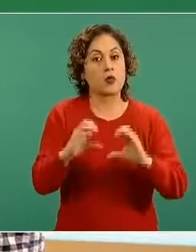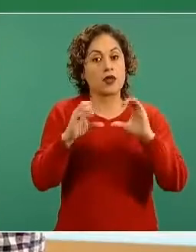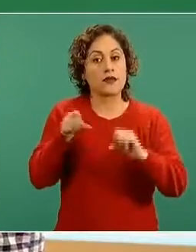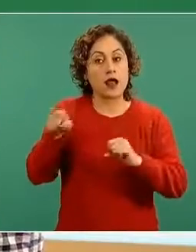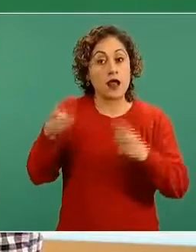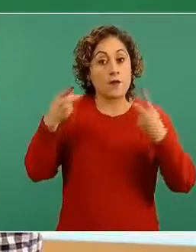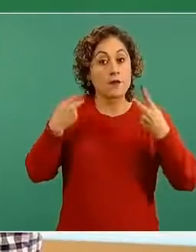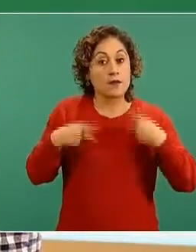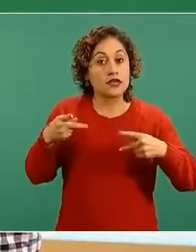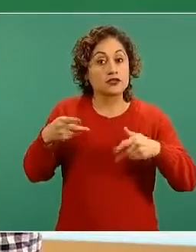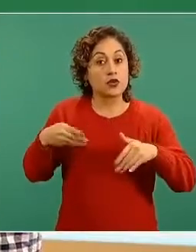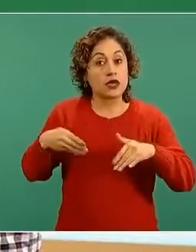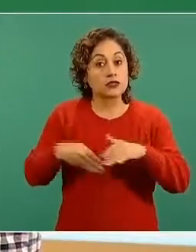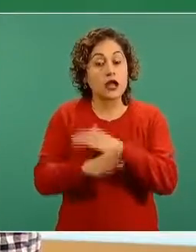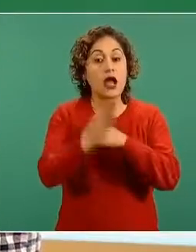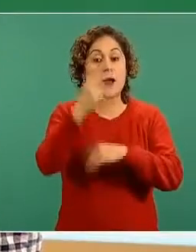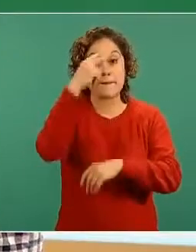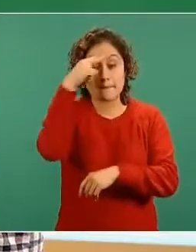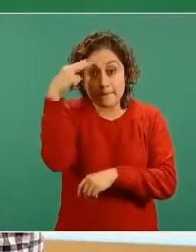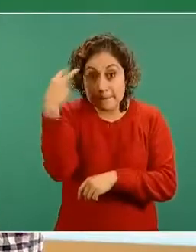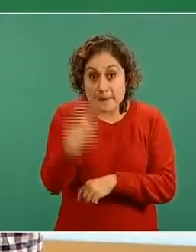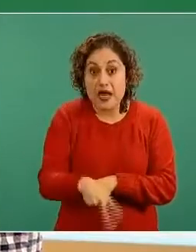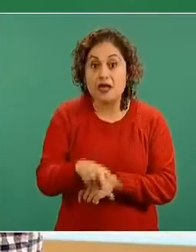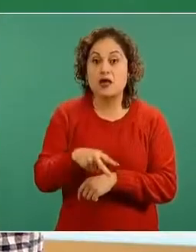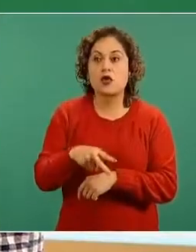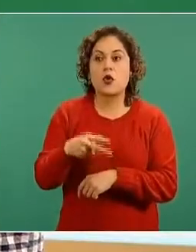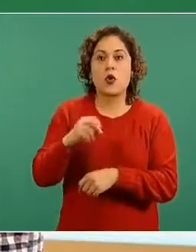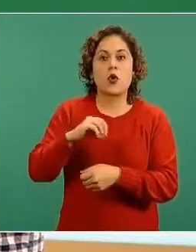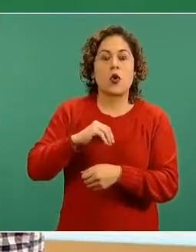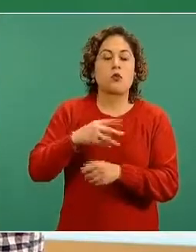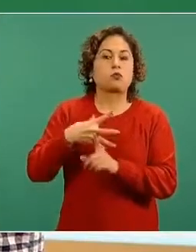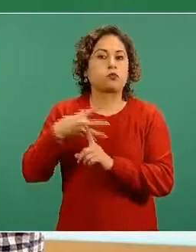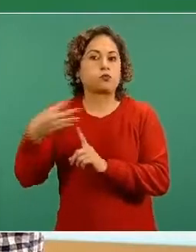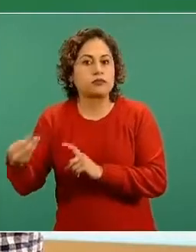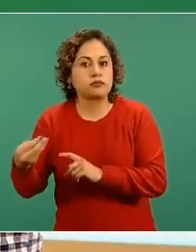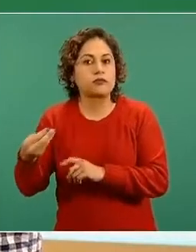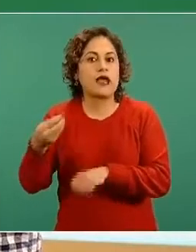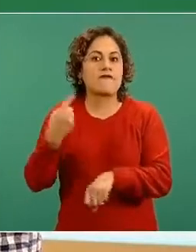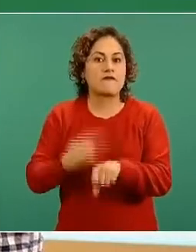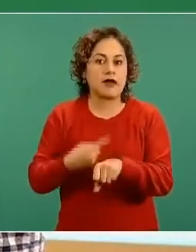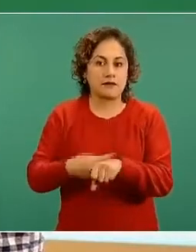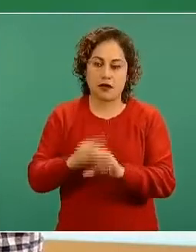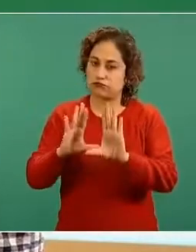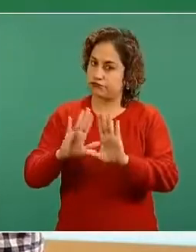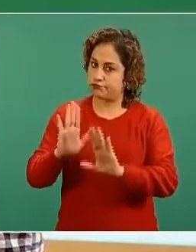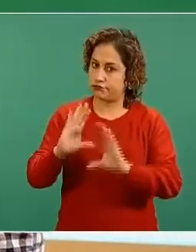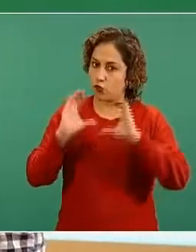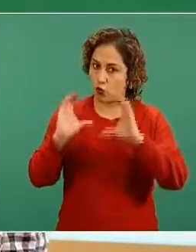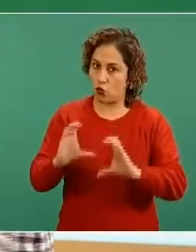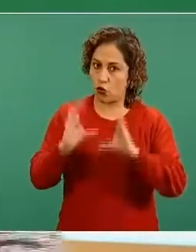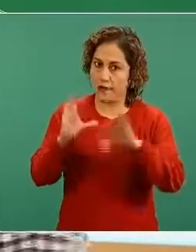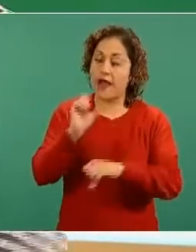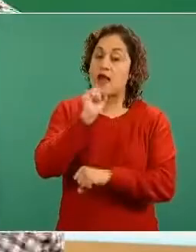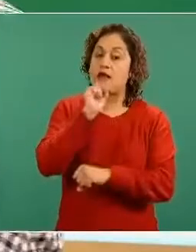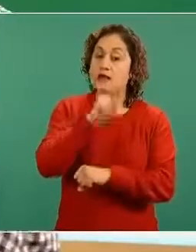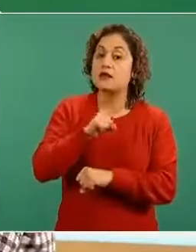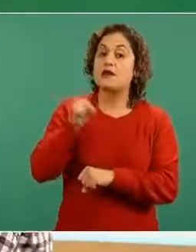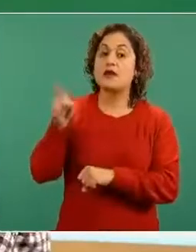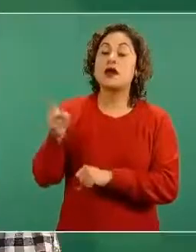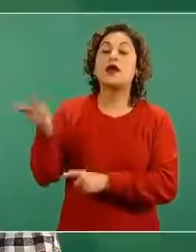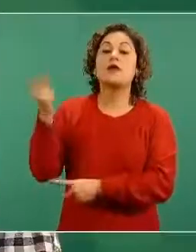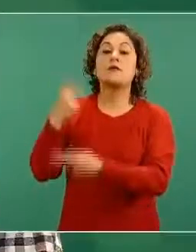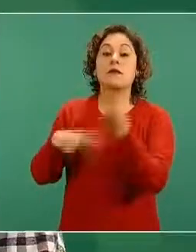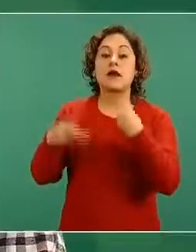y quedarse sin protección de salud, y al mismo tiempo que la población mexicana o la población residente en México